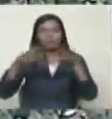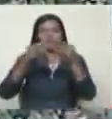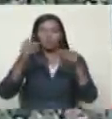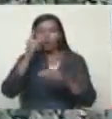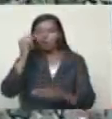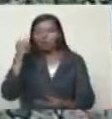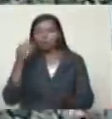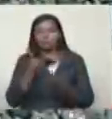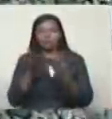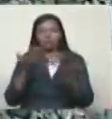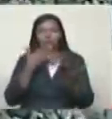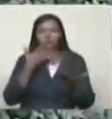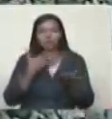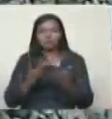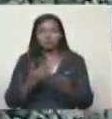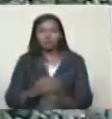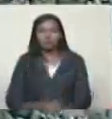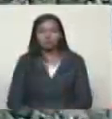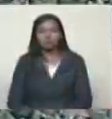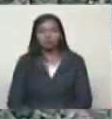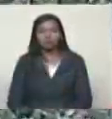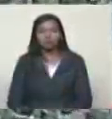Muchas gracias.